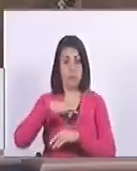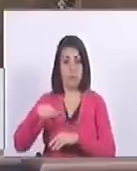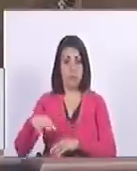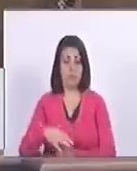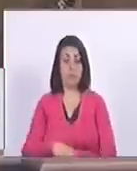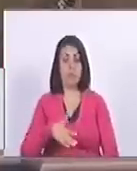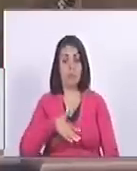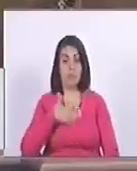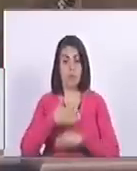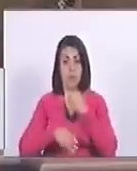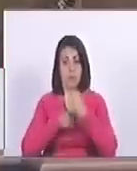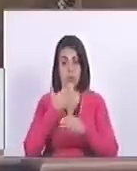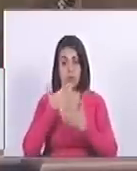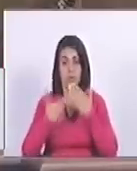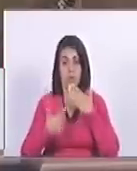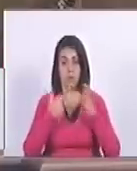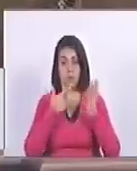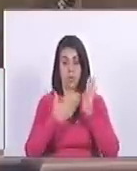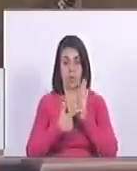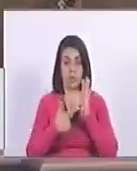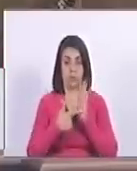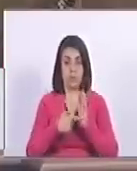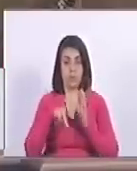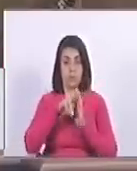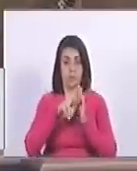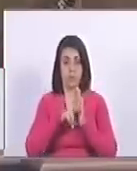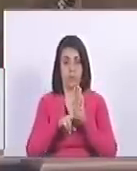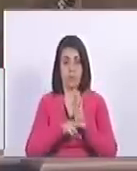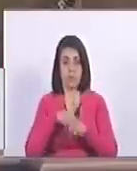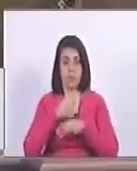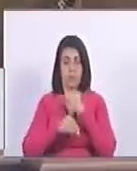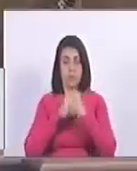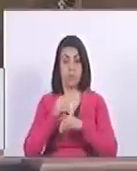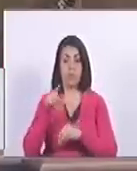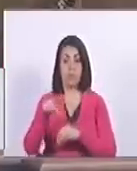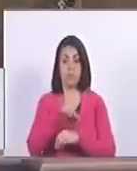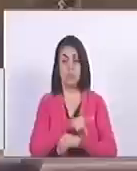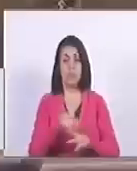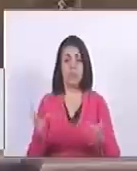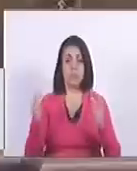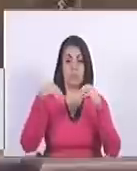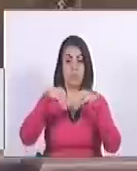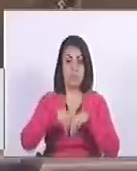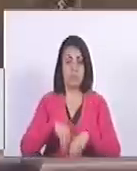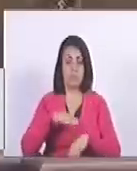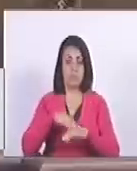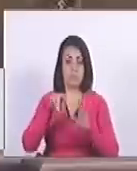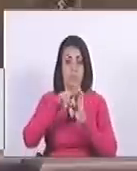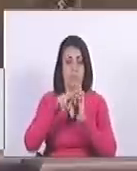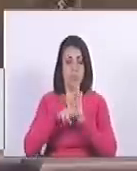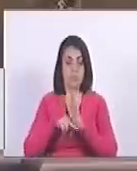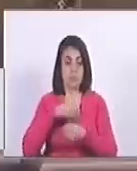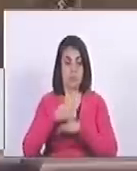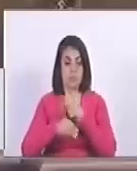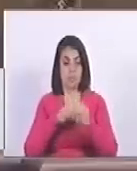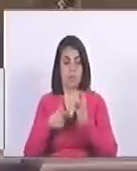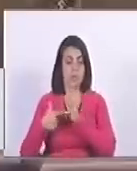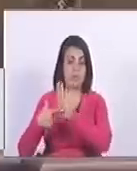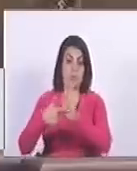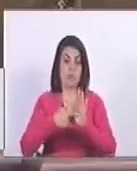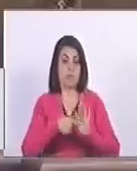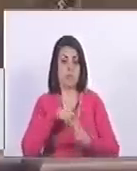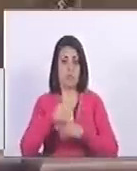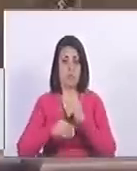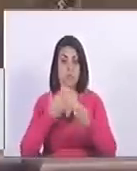municipales podrá exigirse el cumplimiento de un requisito cuando éste, de conformidad con la normativa aplicable, haya